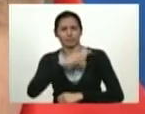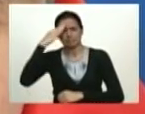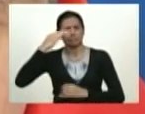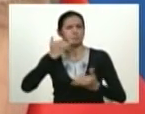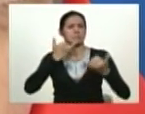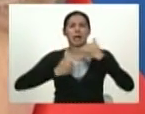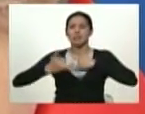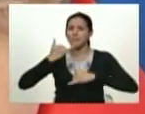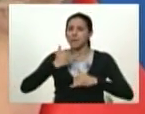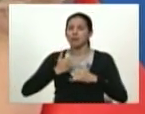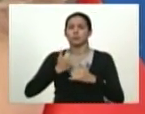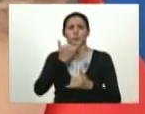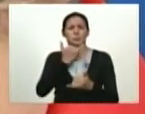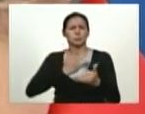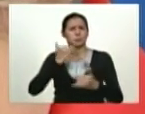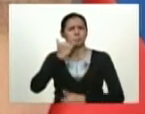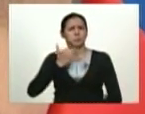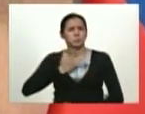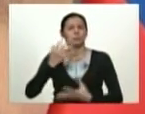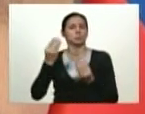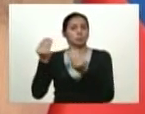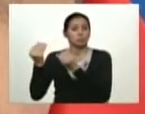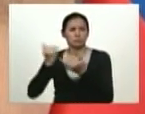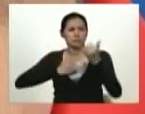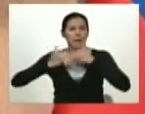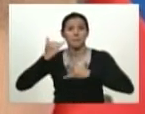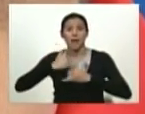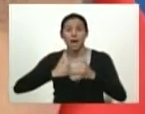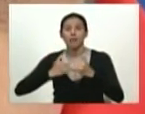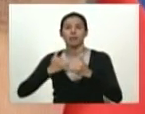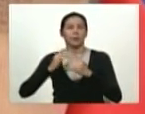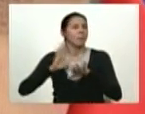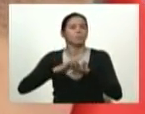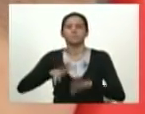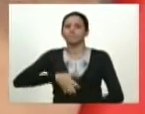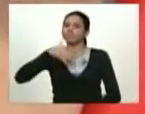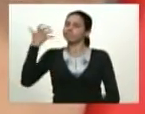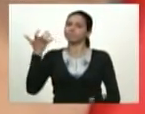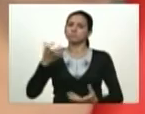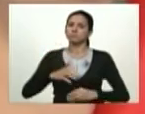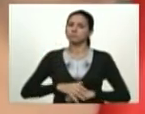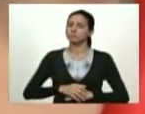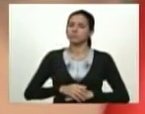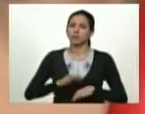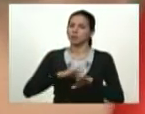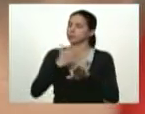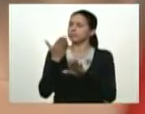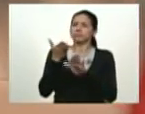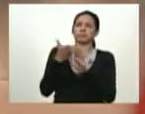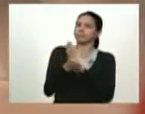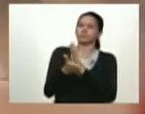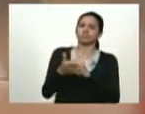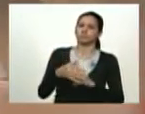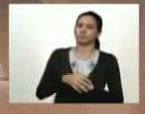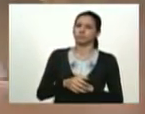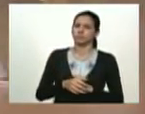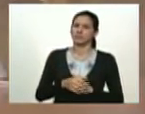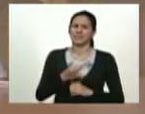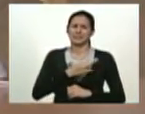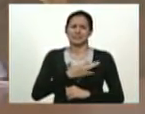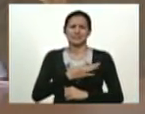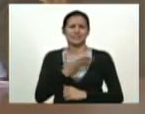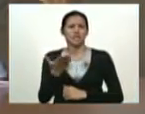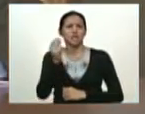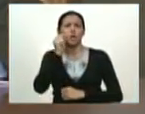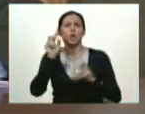He recibido llamadas de indignación por lo que ha hecho el señor Ramos